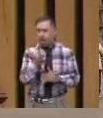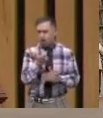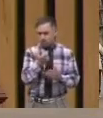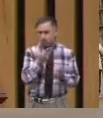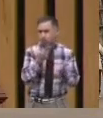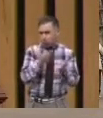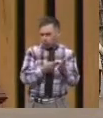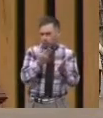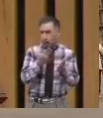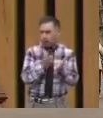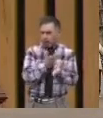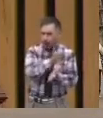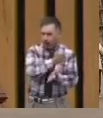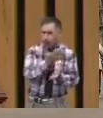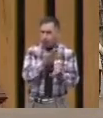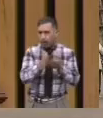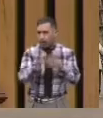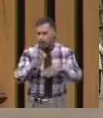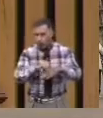de otra naturaleza,